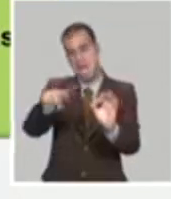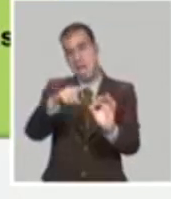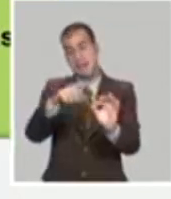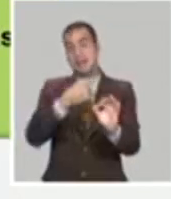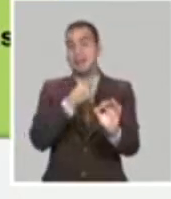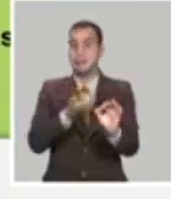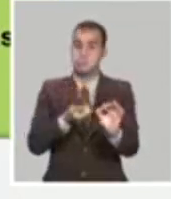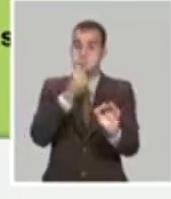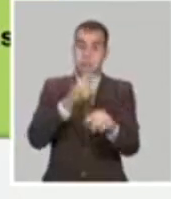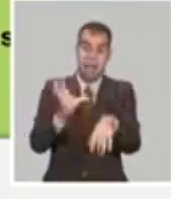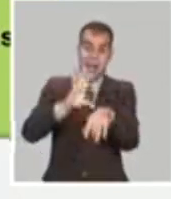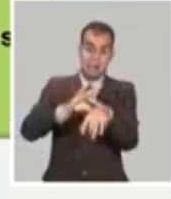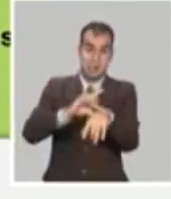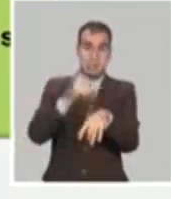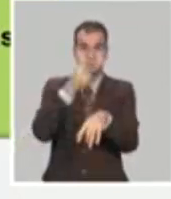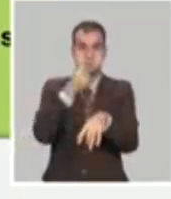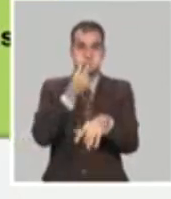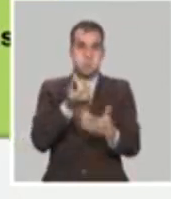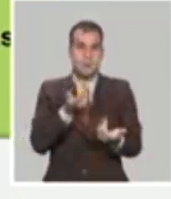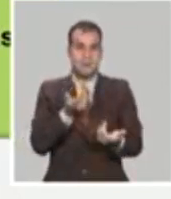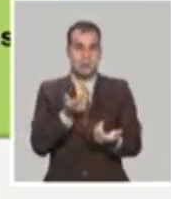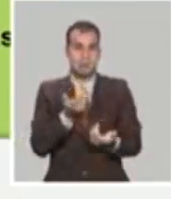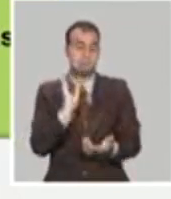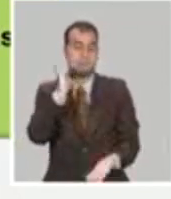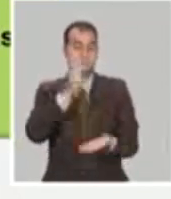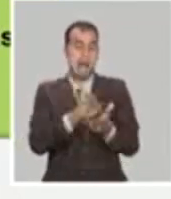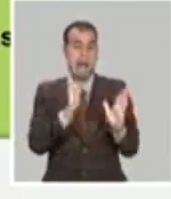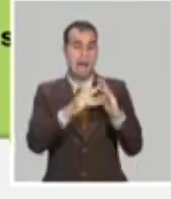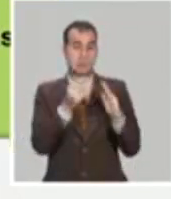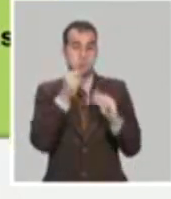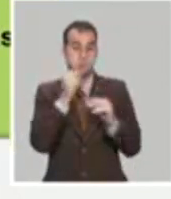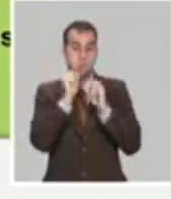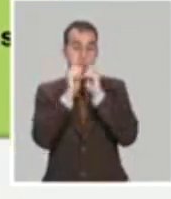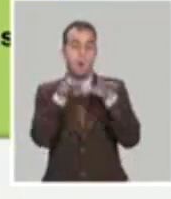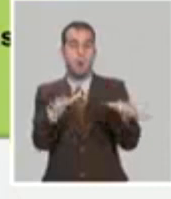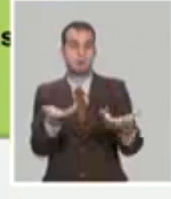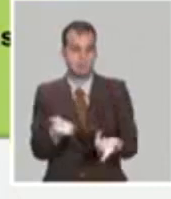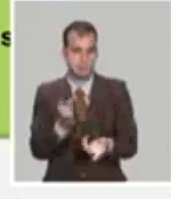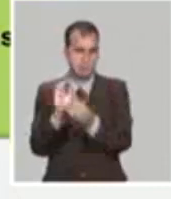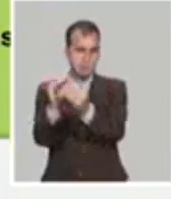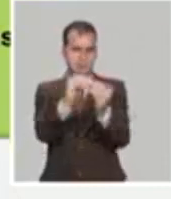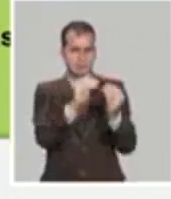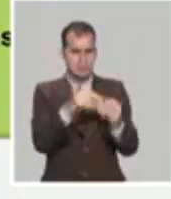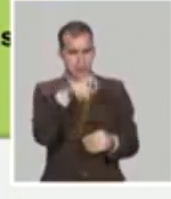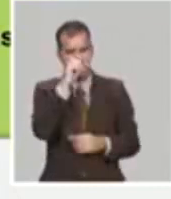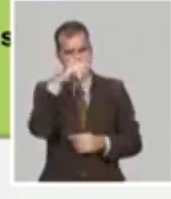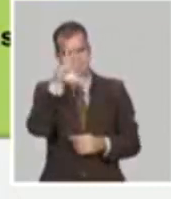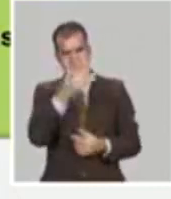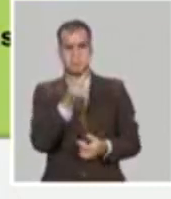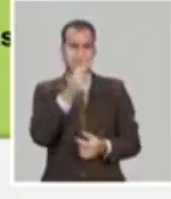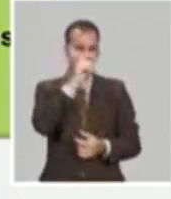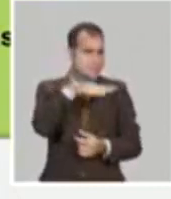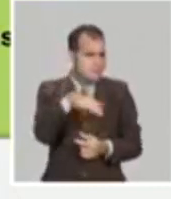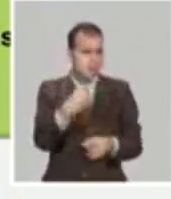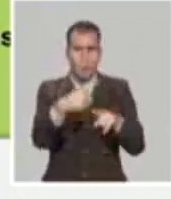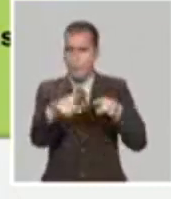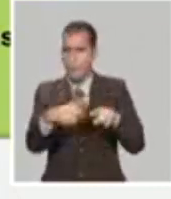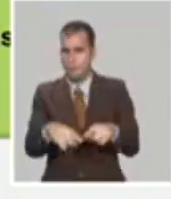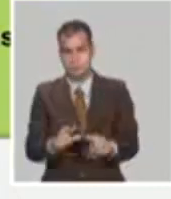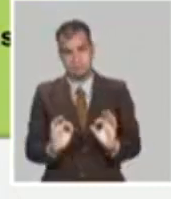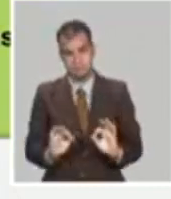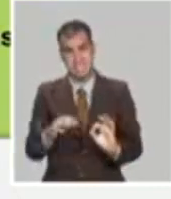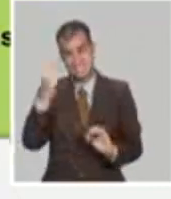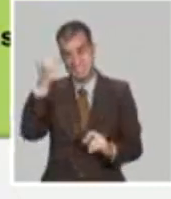vez que puedan infectarse, pueden llegar también a la vivienda y transmitirle a los adultos mayores, a los niños, en todo este periodo que va a seguir